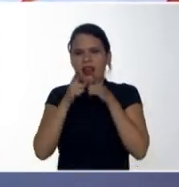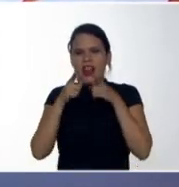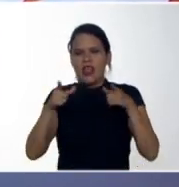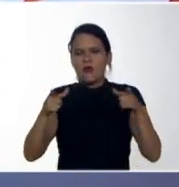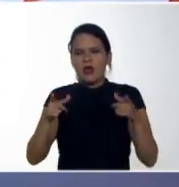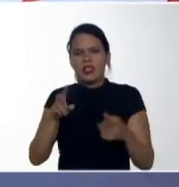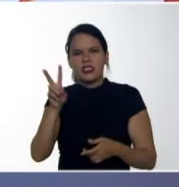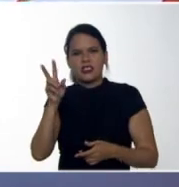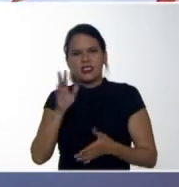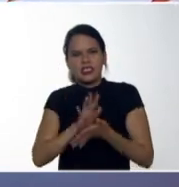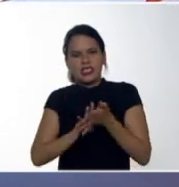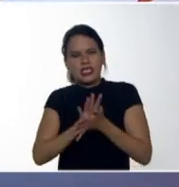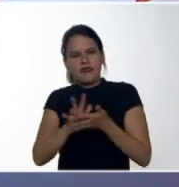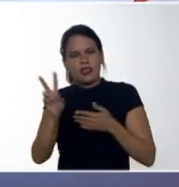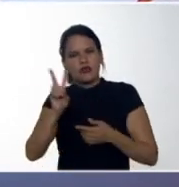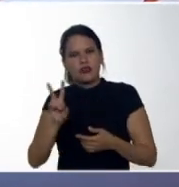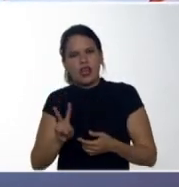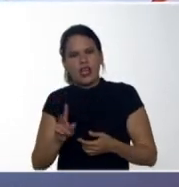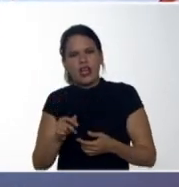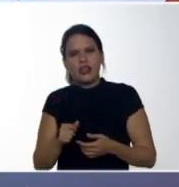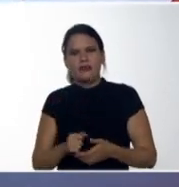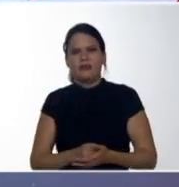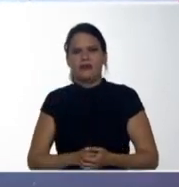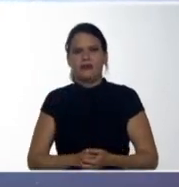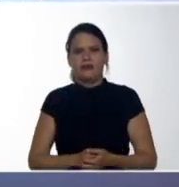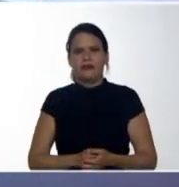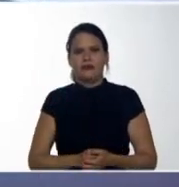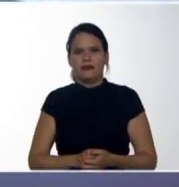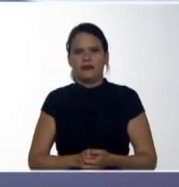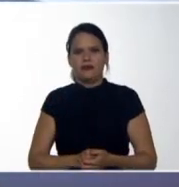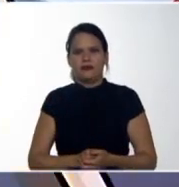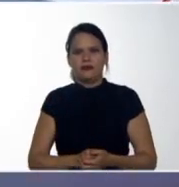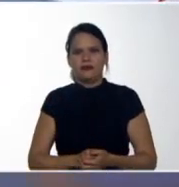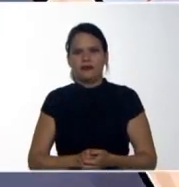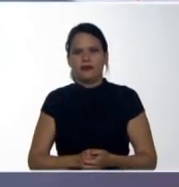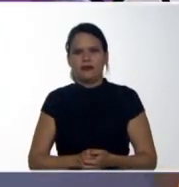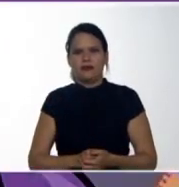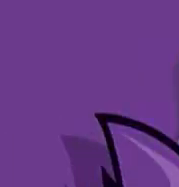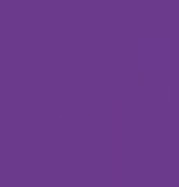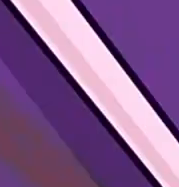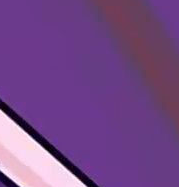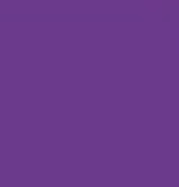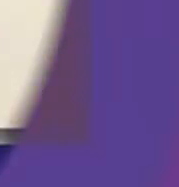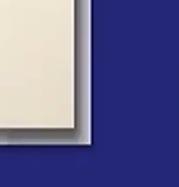lengua de seña venezolana. Quien nos acompaña, Anthony Martínez.